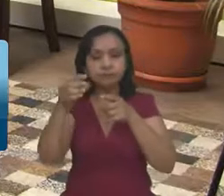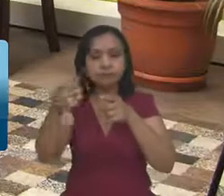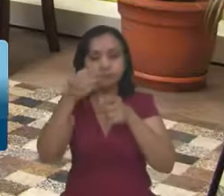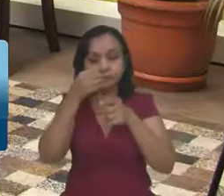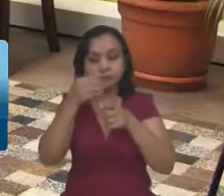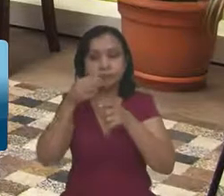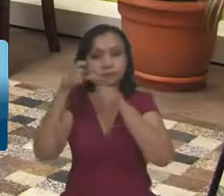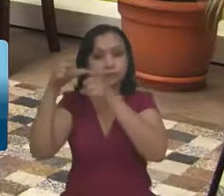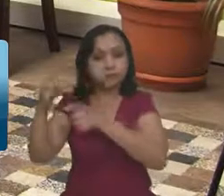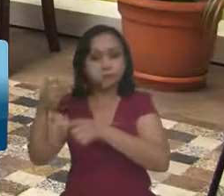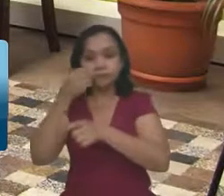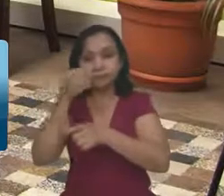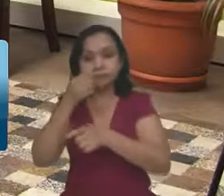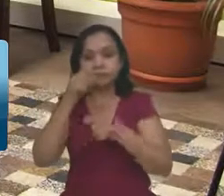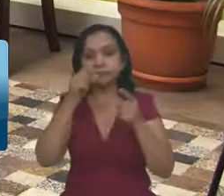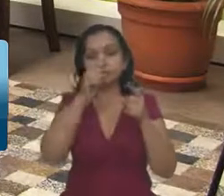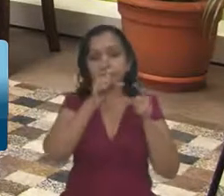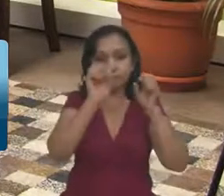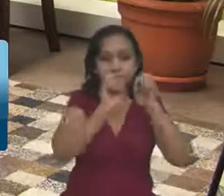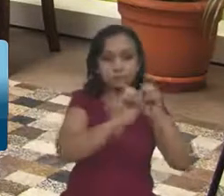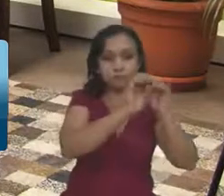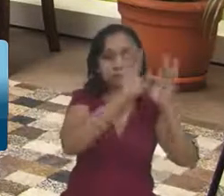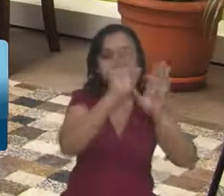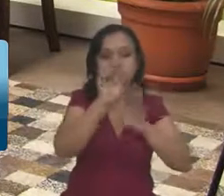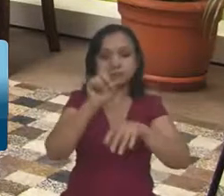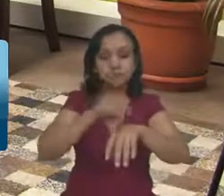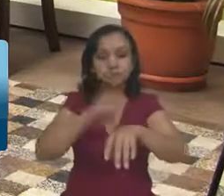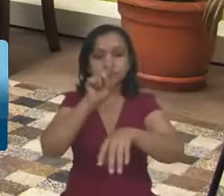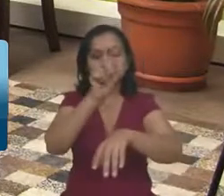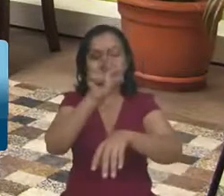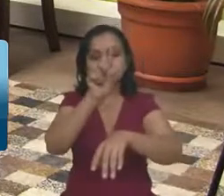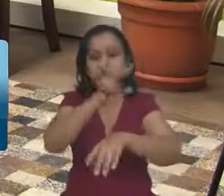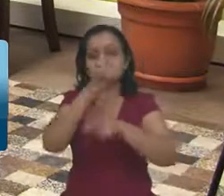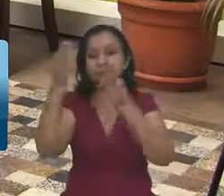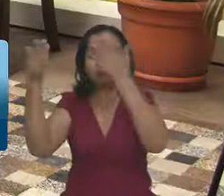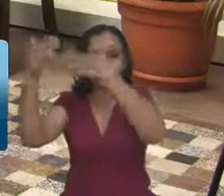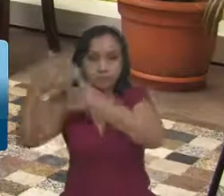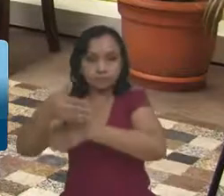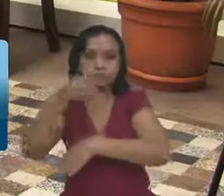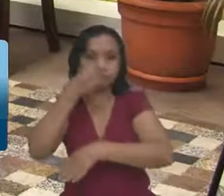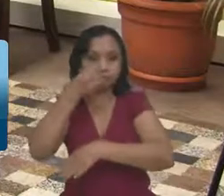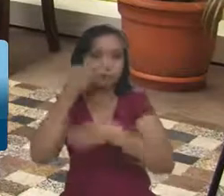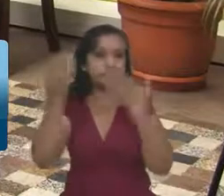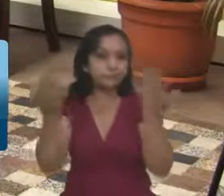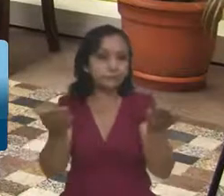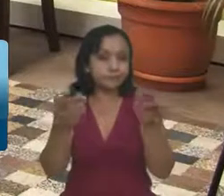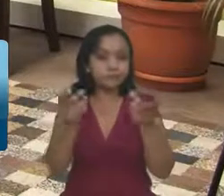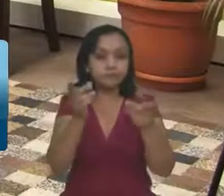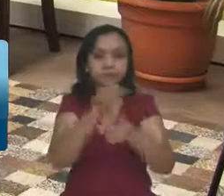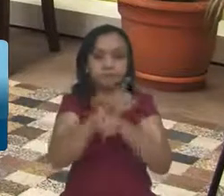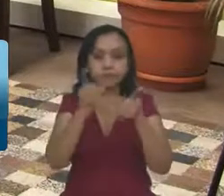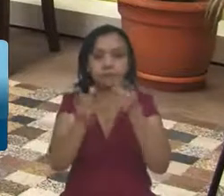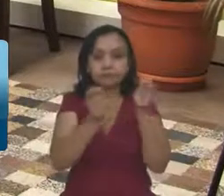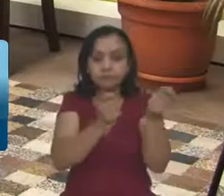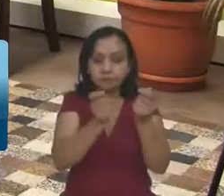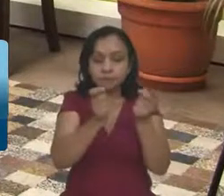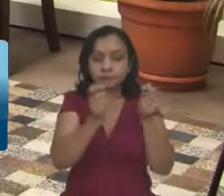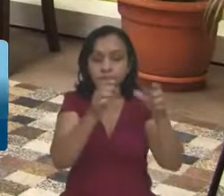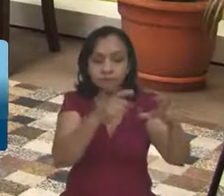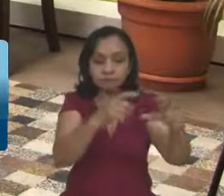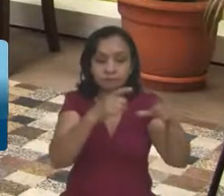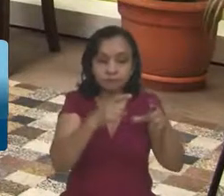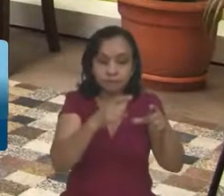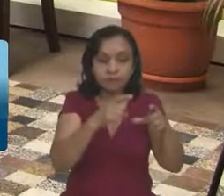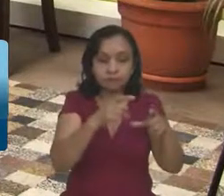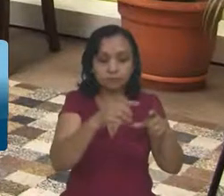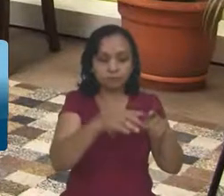meriendas con los tres tiempos de comida. Exacto, y son meriendas que deben de ser, ¿verdad? Una porción, ¿verdad? Sí. No es